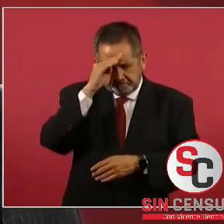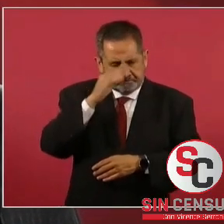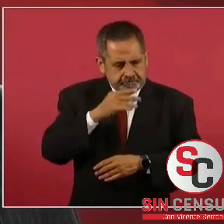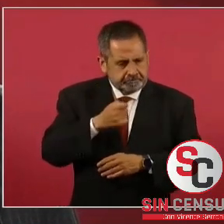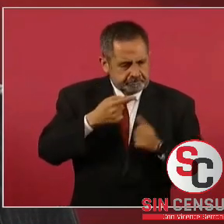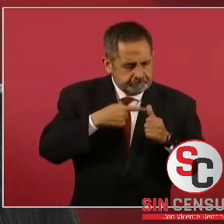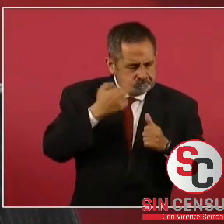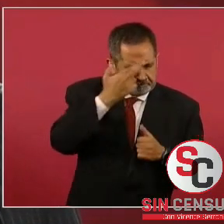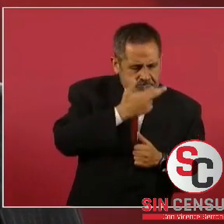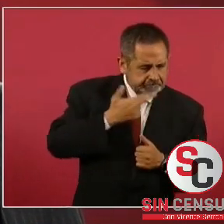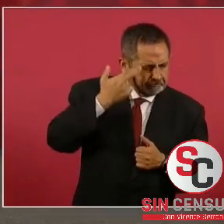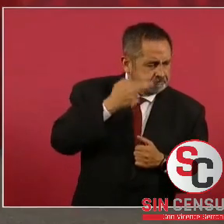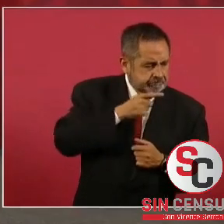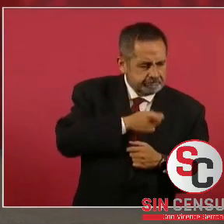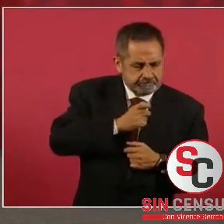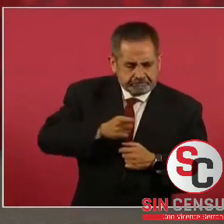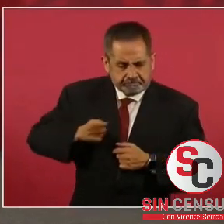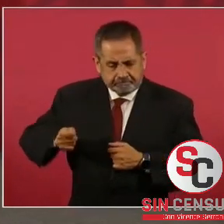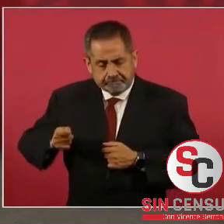procedimientos